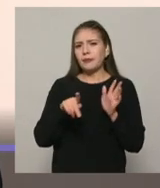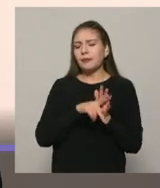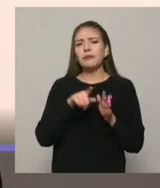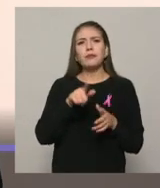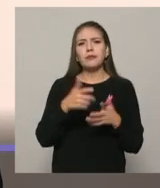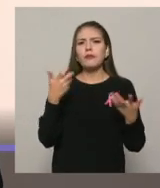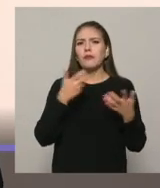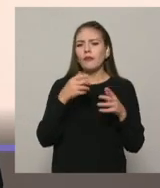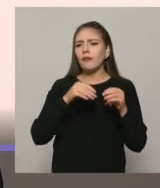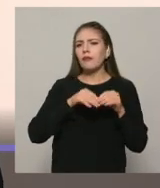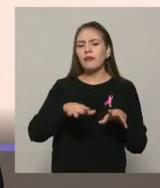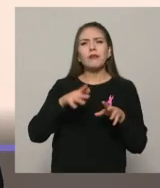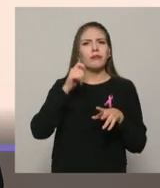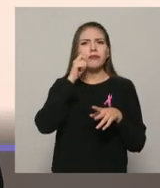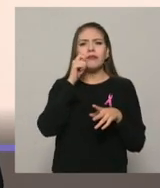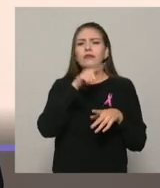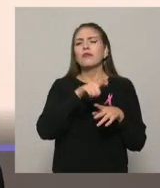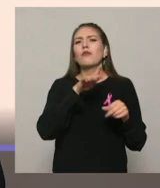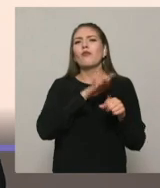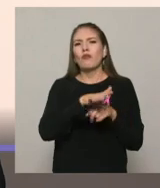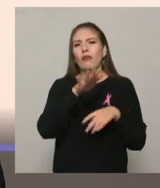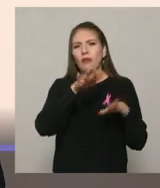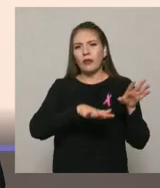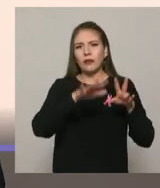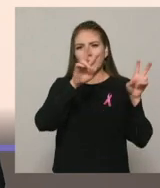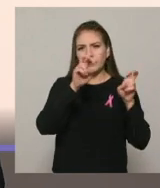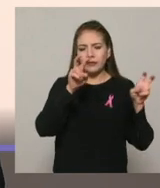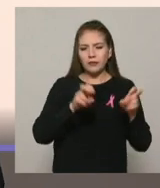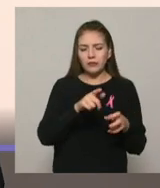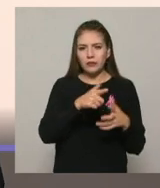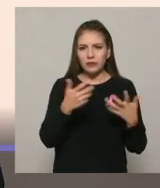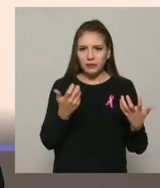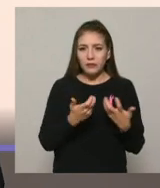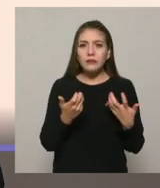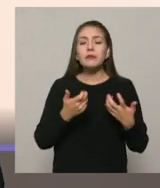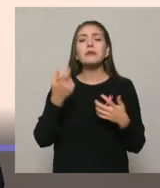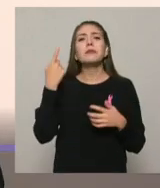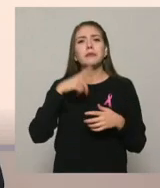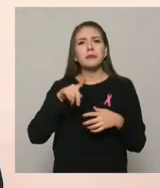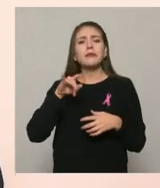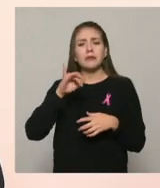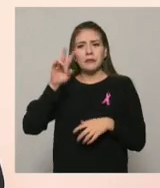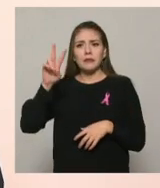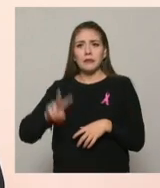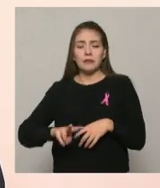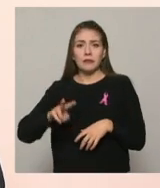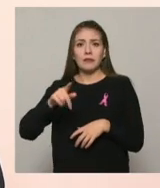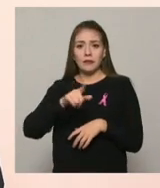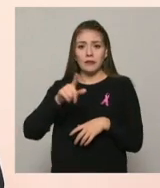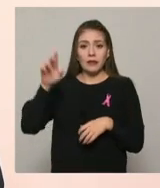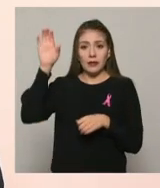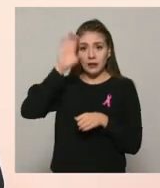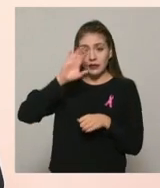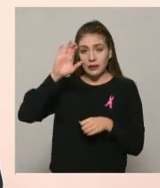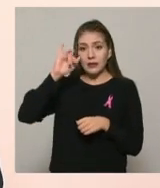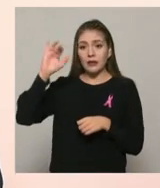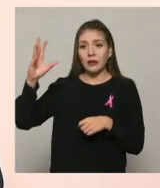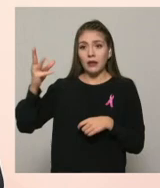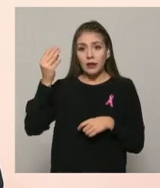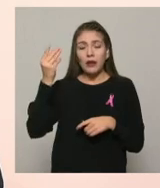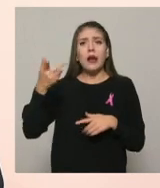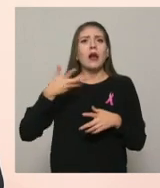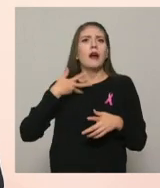los temas que uno aborda, pero también es cierto que la ciencia y la tecnología implican conocimientos